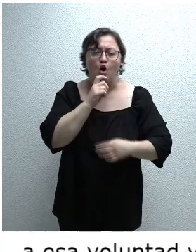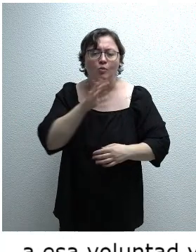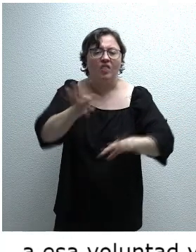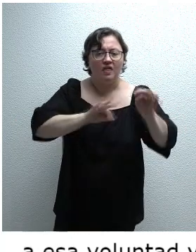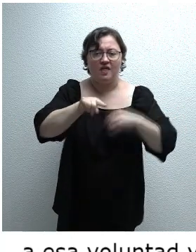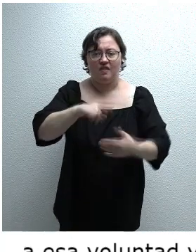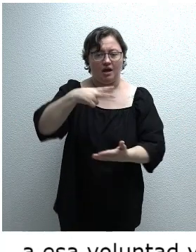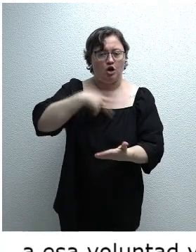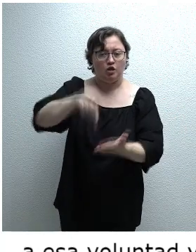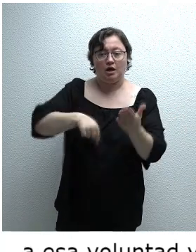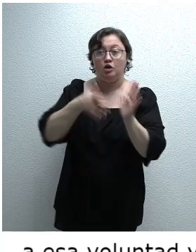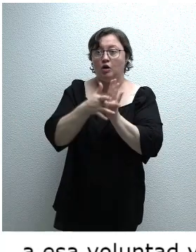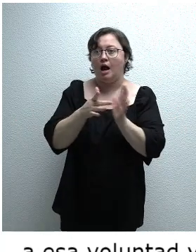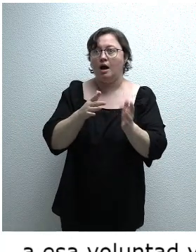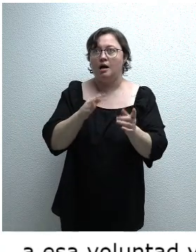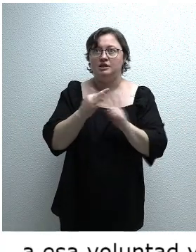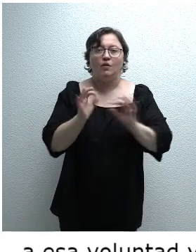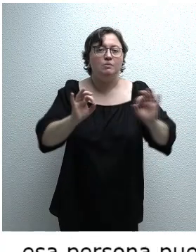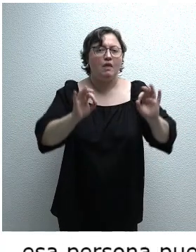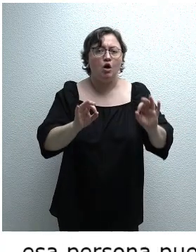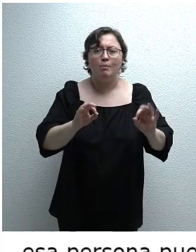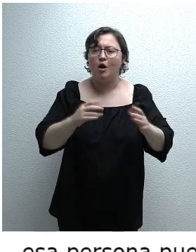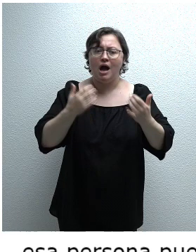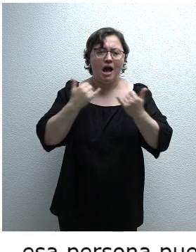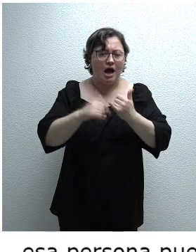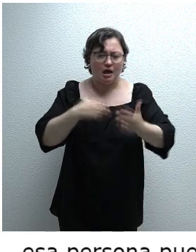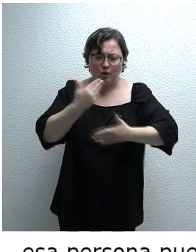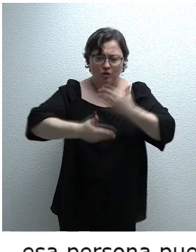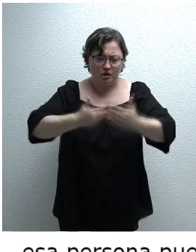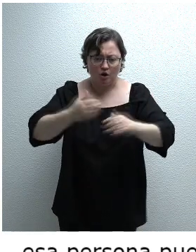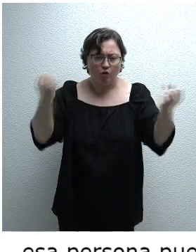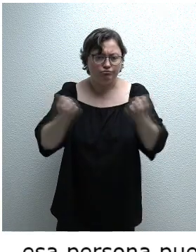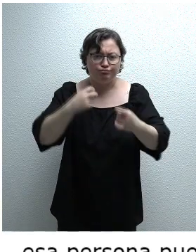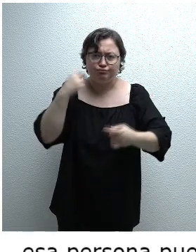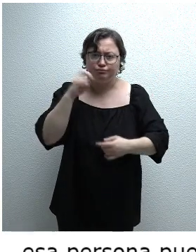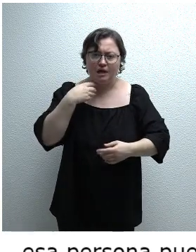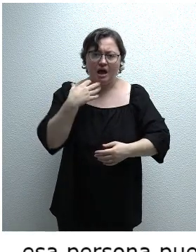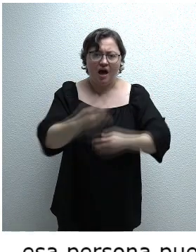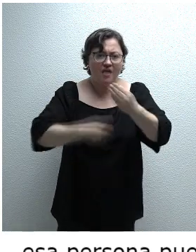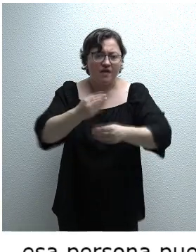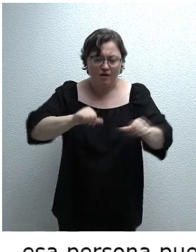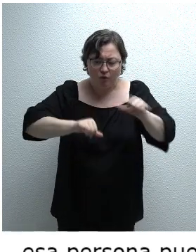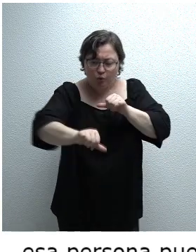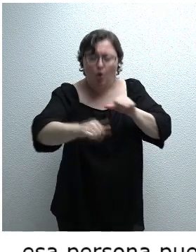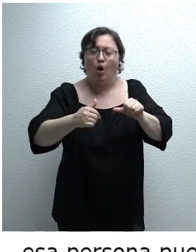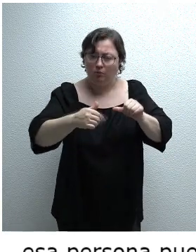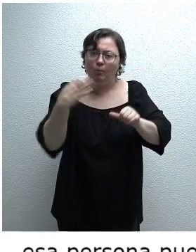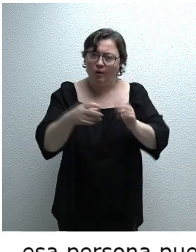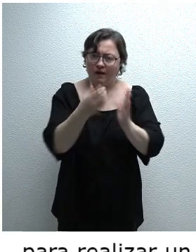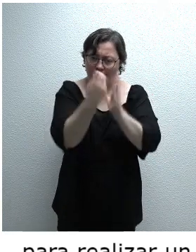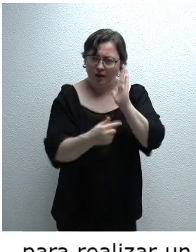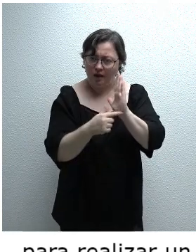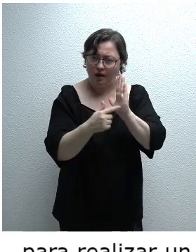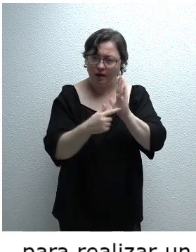solo para realizar un acto concreto, sino para los actos que en adelante tenga que realizar en su devenir